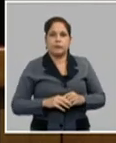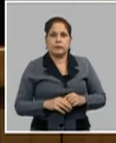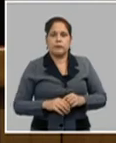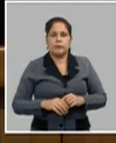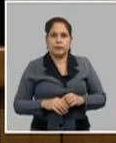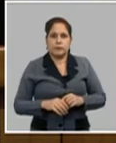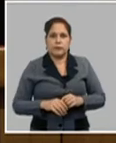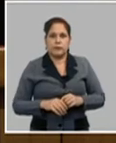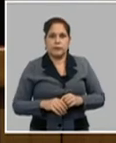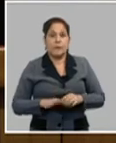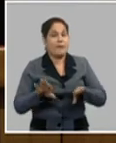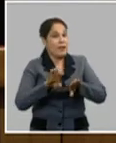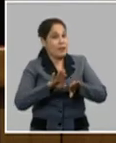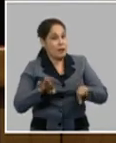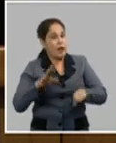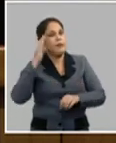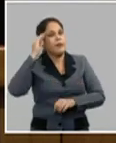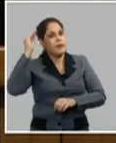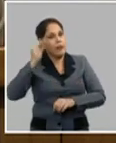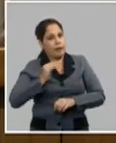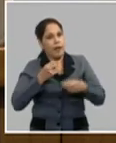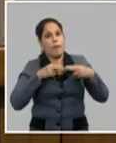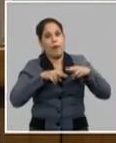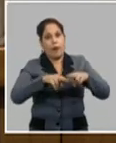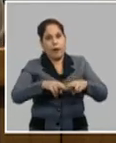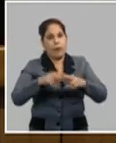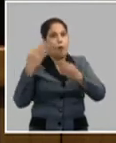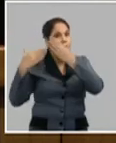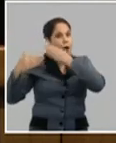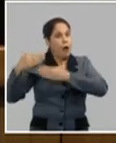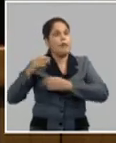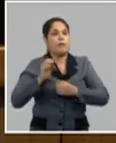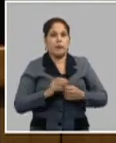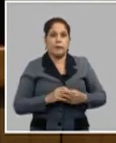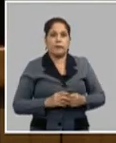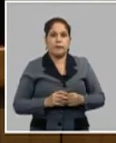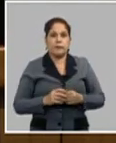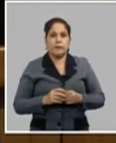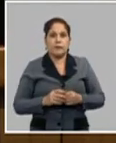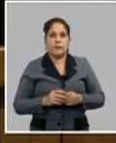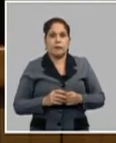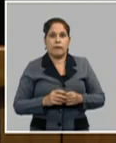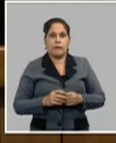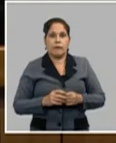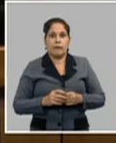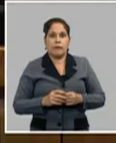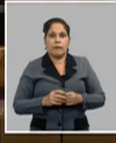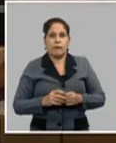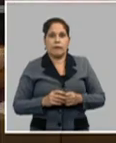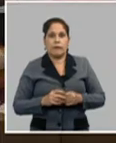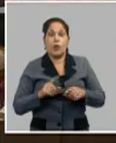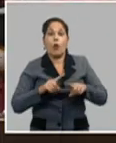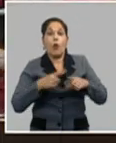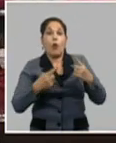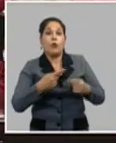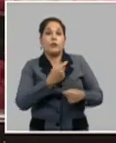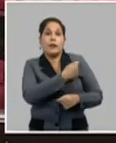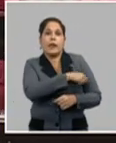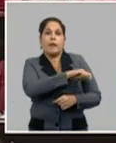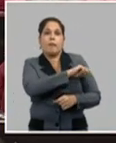Era ya un reto para los héroes que emprendieron la contienda contra el colonialismo español en el